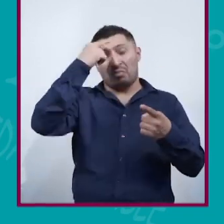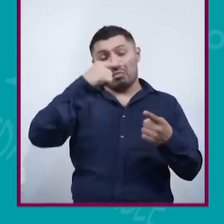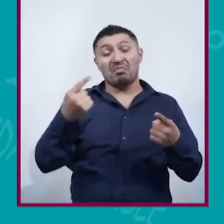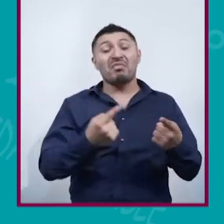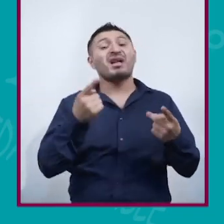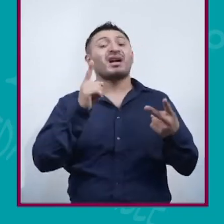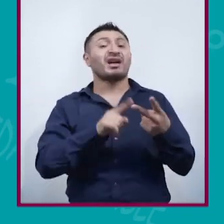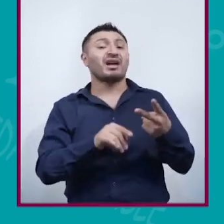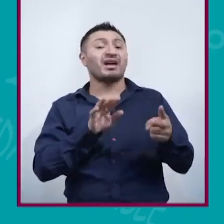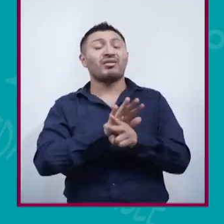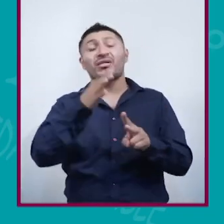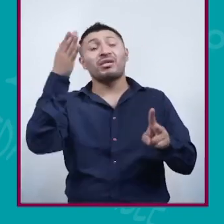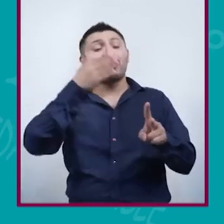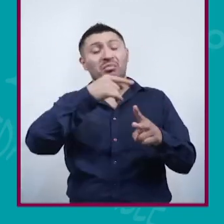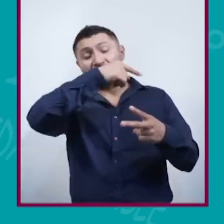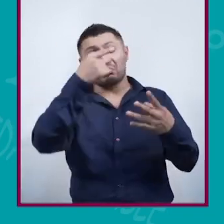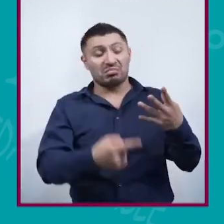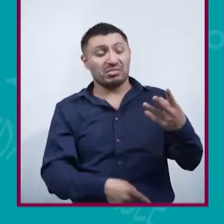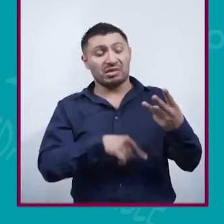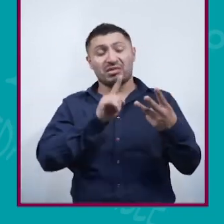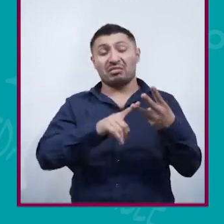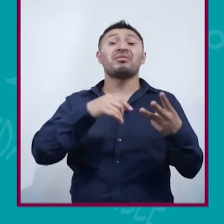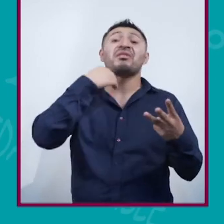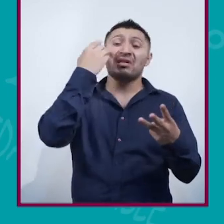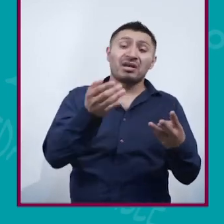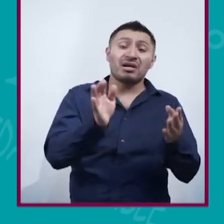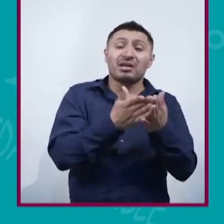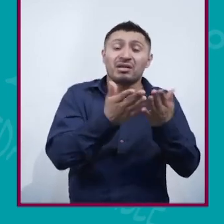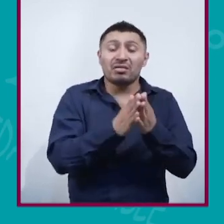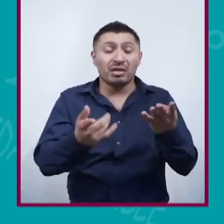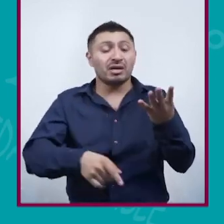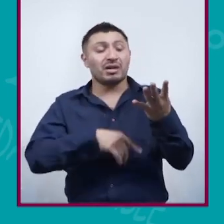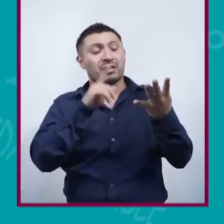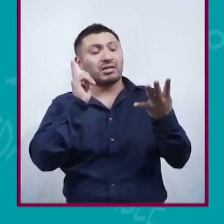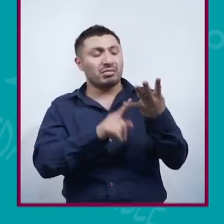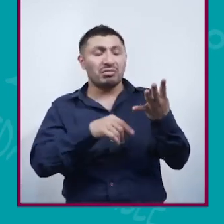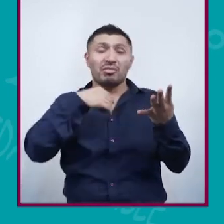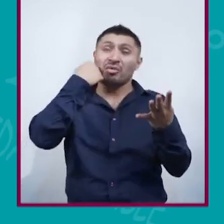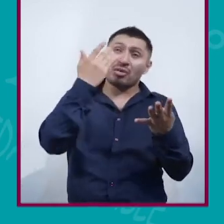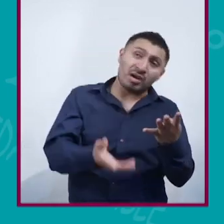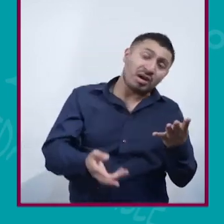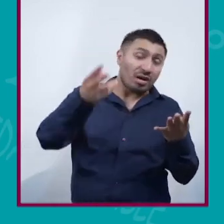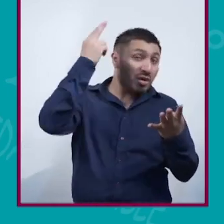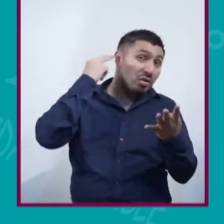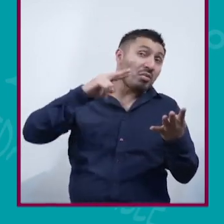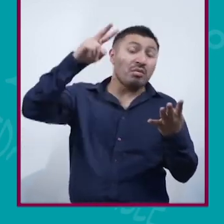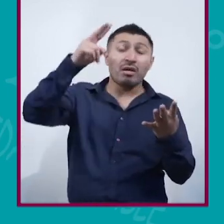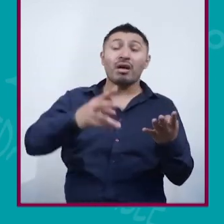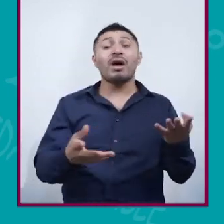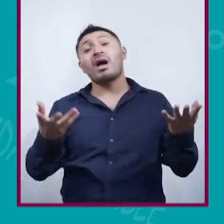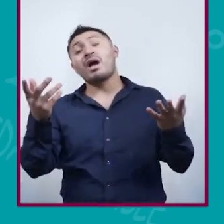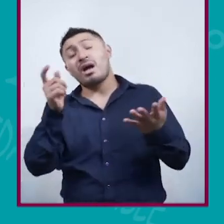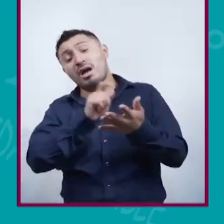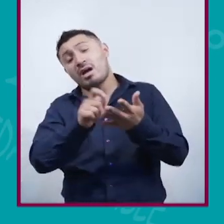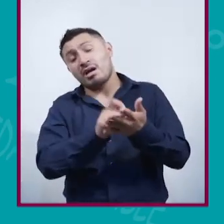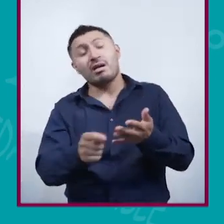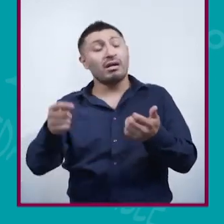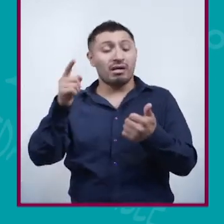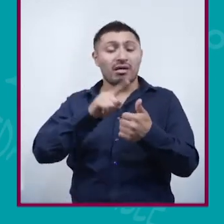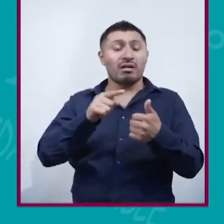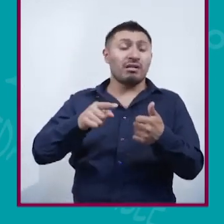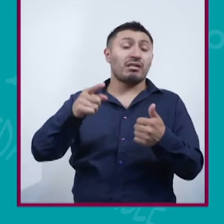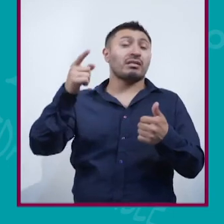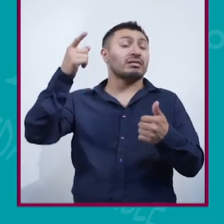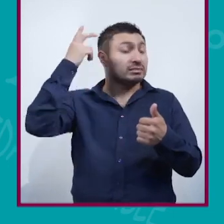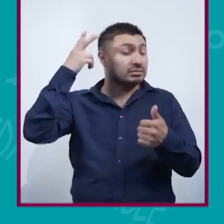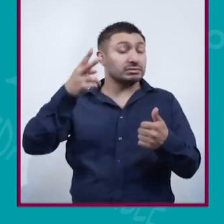estoy haciendo esto? ¿Con qué motivos? Quiero hacer un libro, quiero hacer un viaje y testimoniarlo,